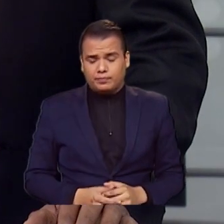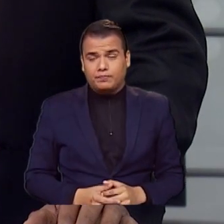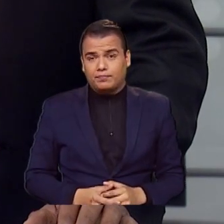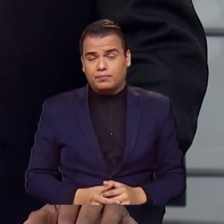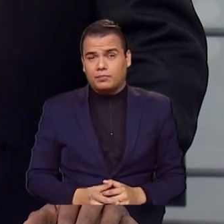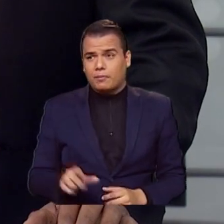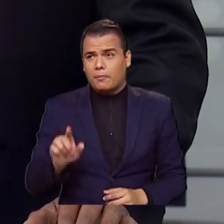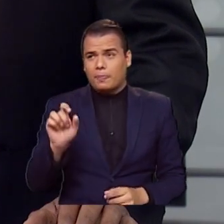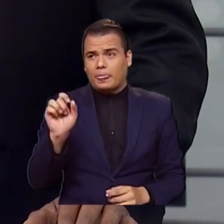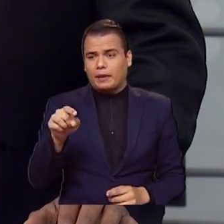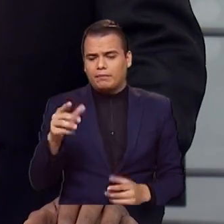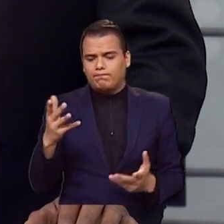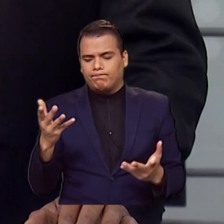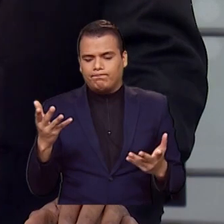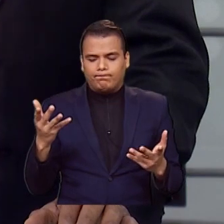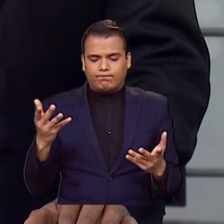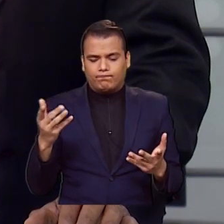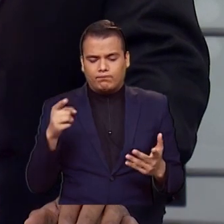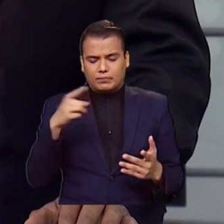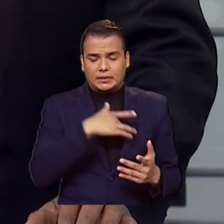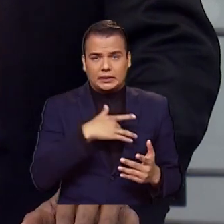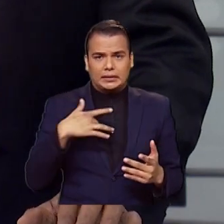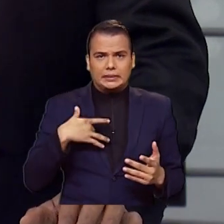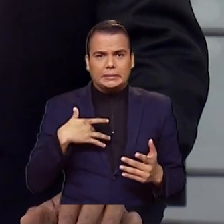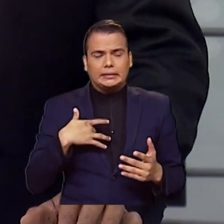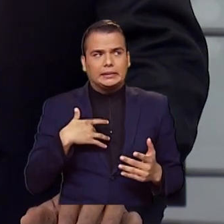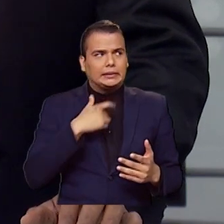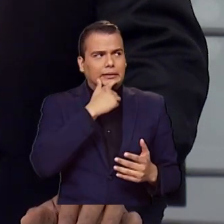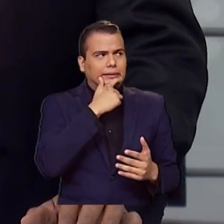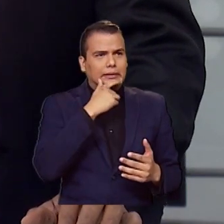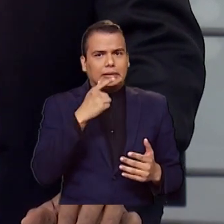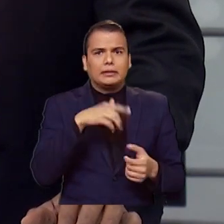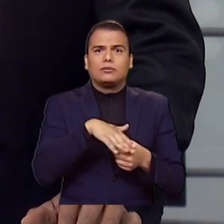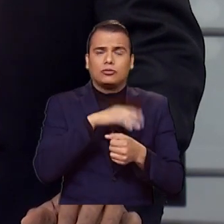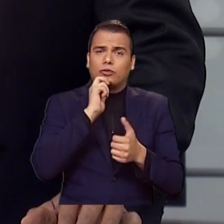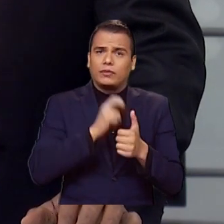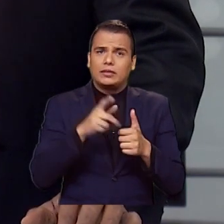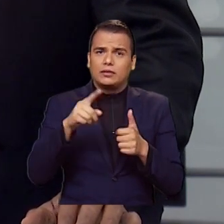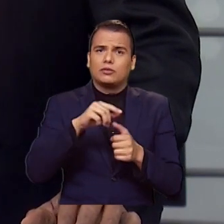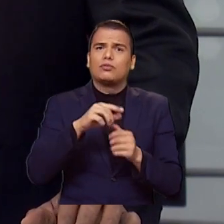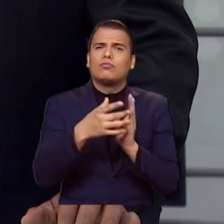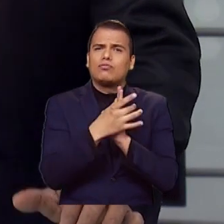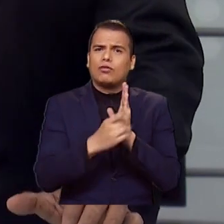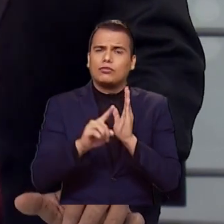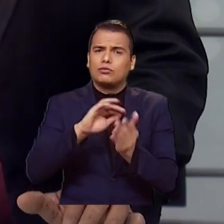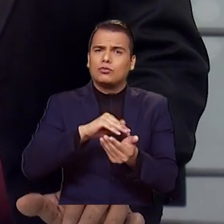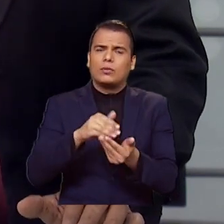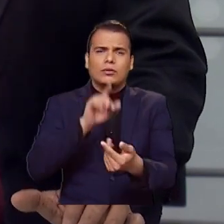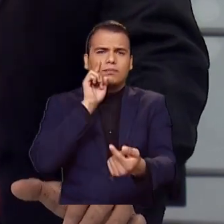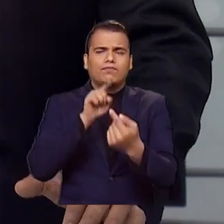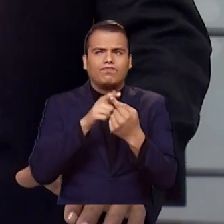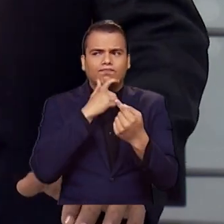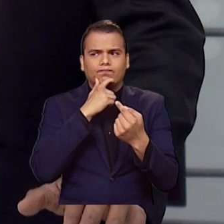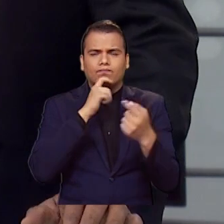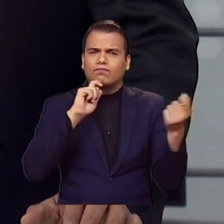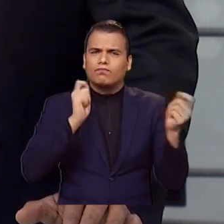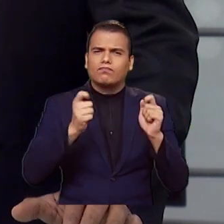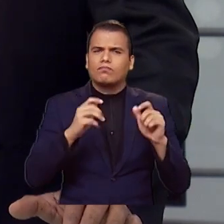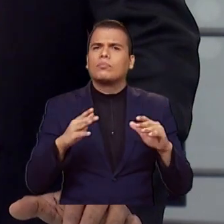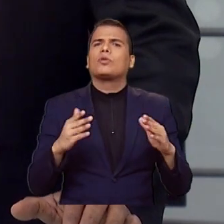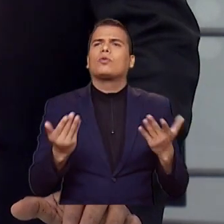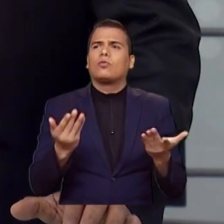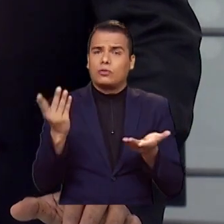determinado, Silvio teme por la situación de salud y pobreza en Tumaco. Para que esto cambie, se requiere de mejorar y adecuar